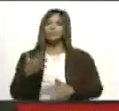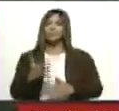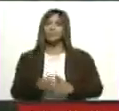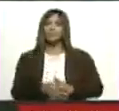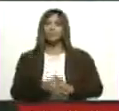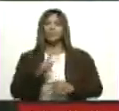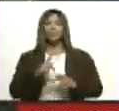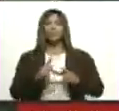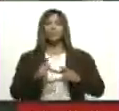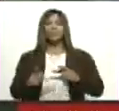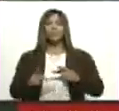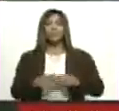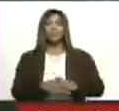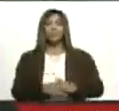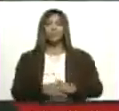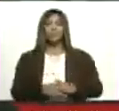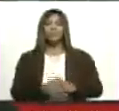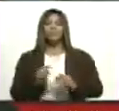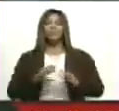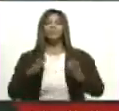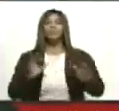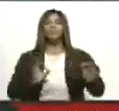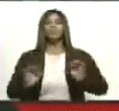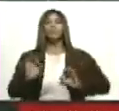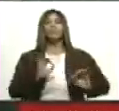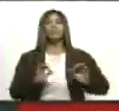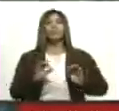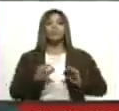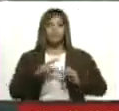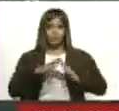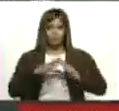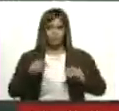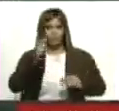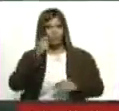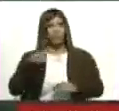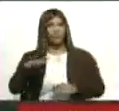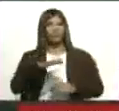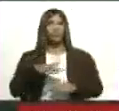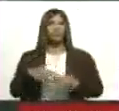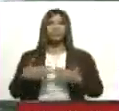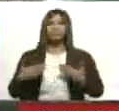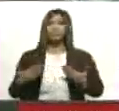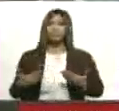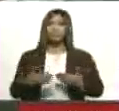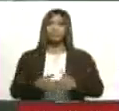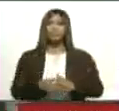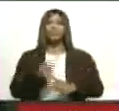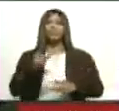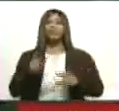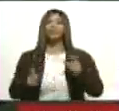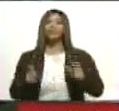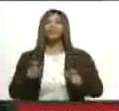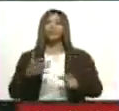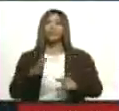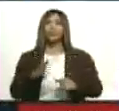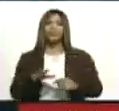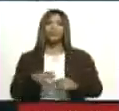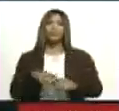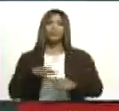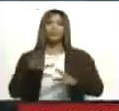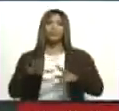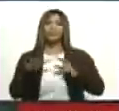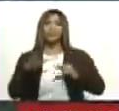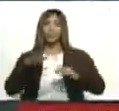un kilómetro, en un gran teatro para toda la población caraqueña. Aproximadamente 18